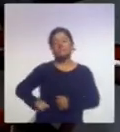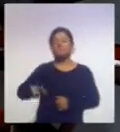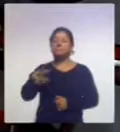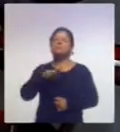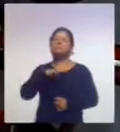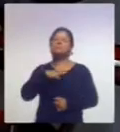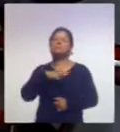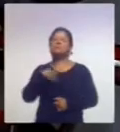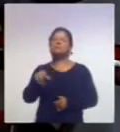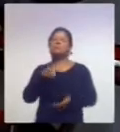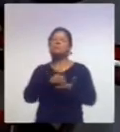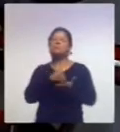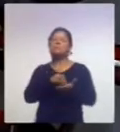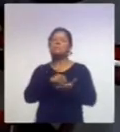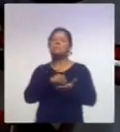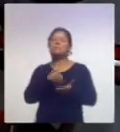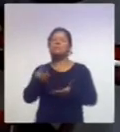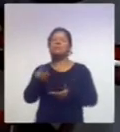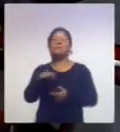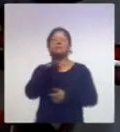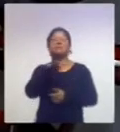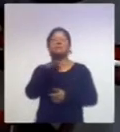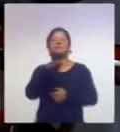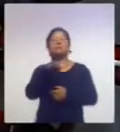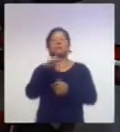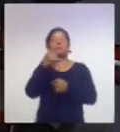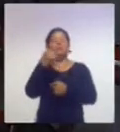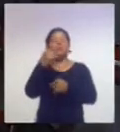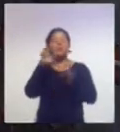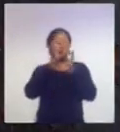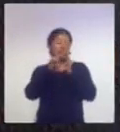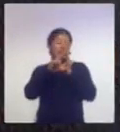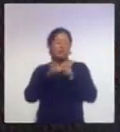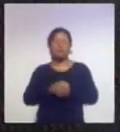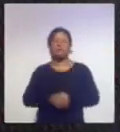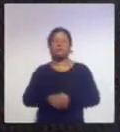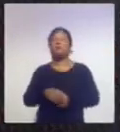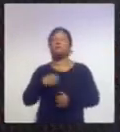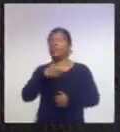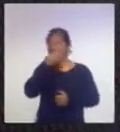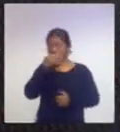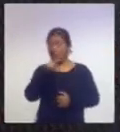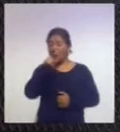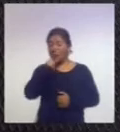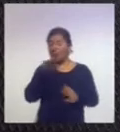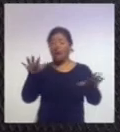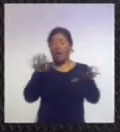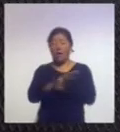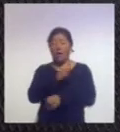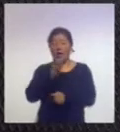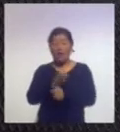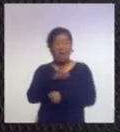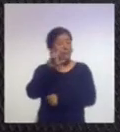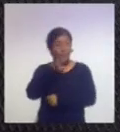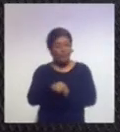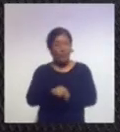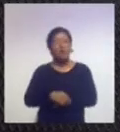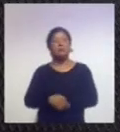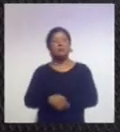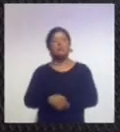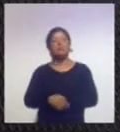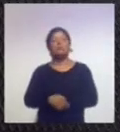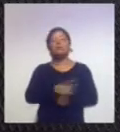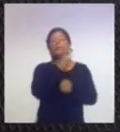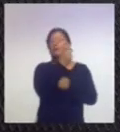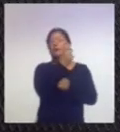esa ya perderá vigencia pronto? Claro, comentarles que si usted no renueva su credencial en este tiempo, a partir del